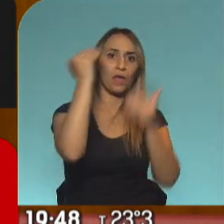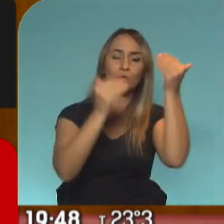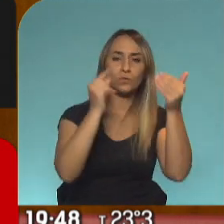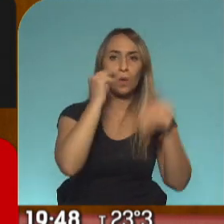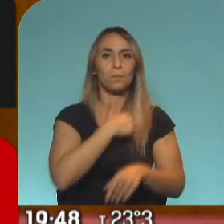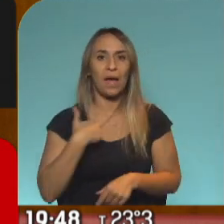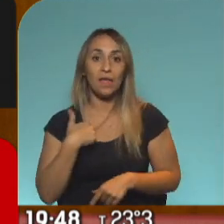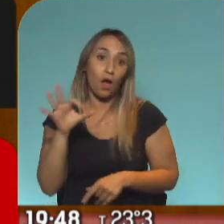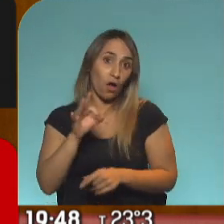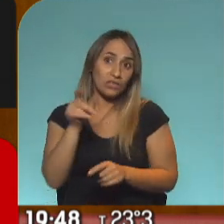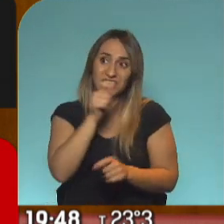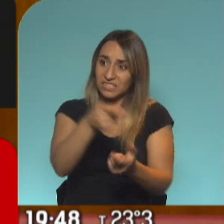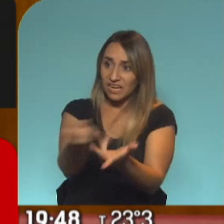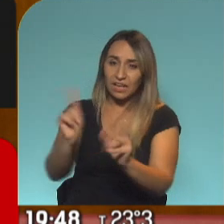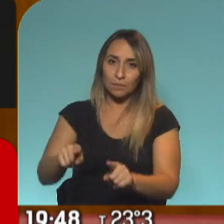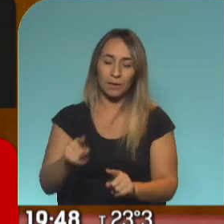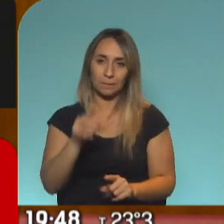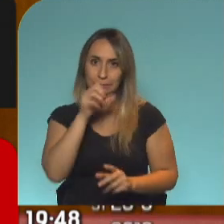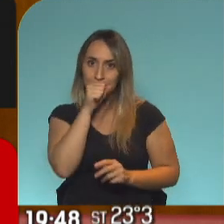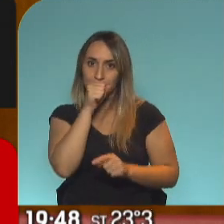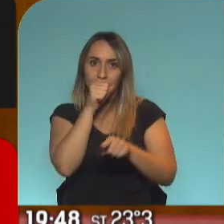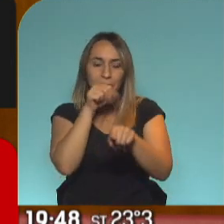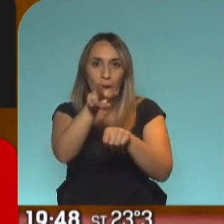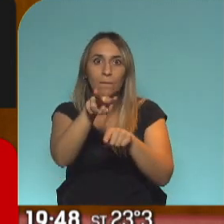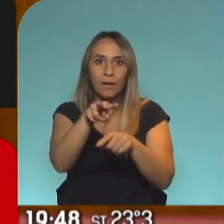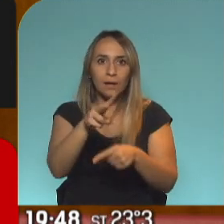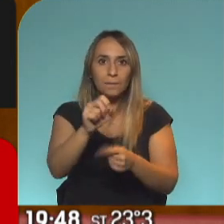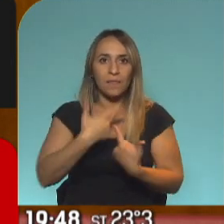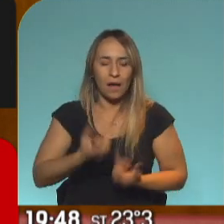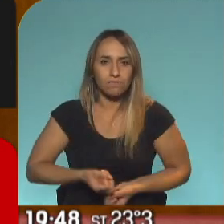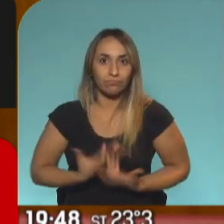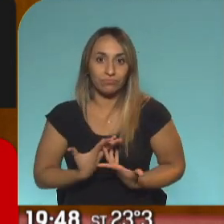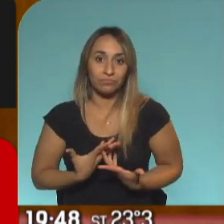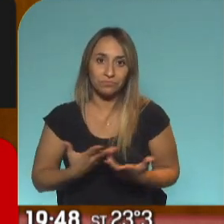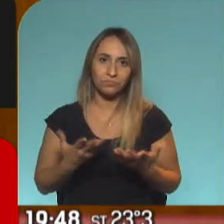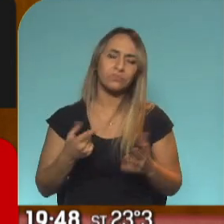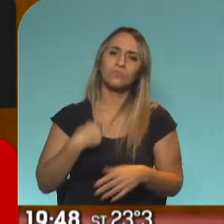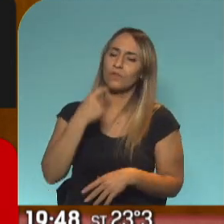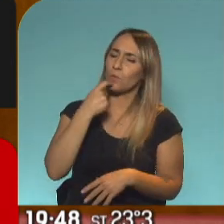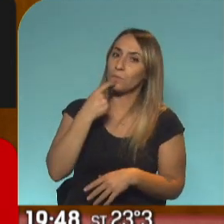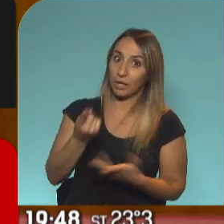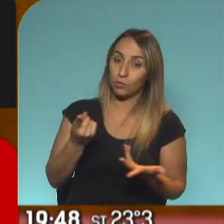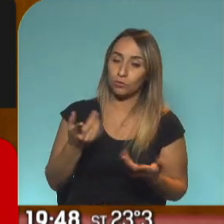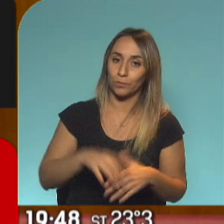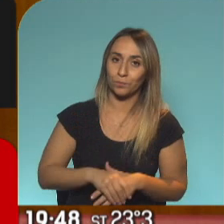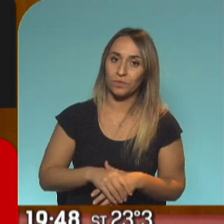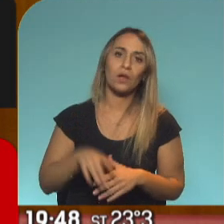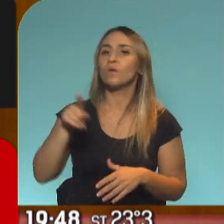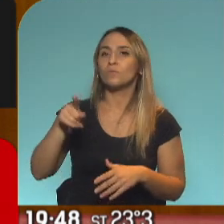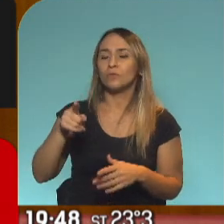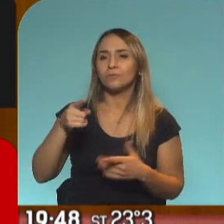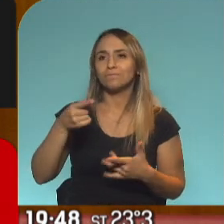chicas. Y te pregunto lo siguiente, pensando en esas chicas, ¿en qué momento entendiste lo que